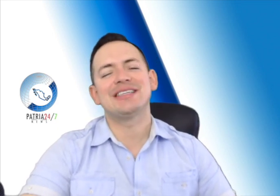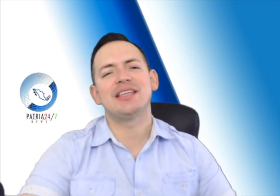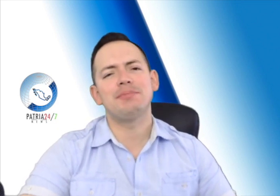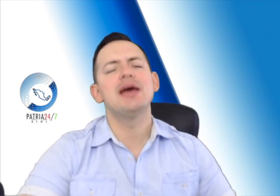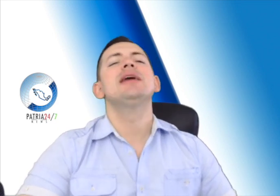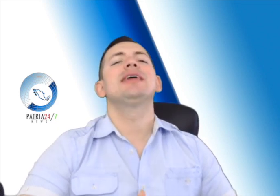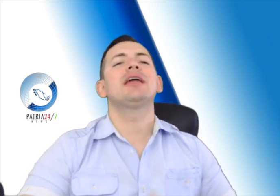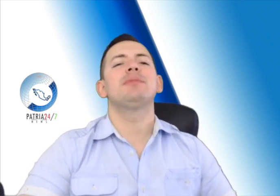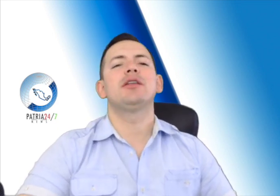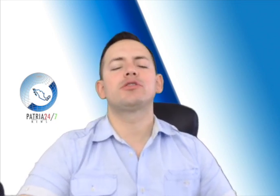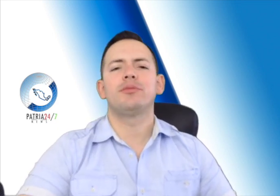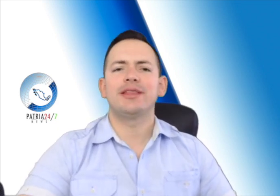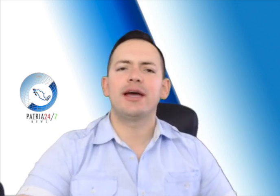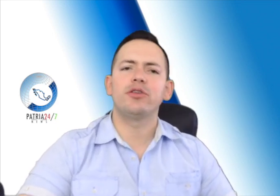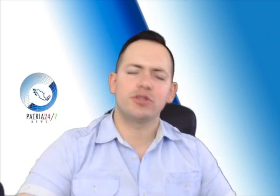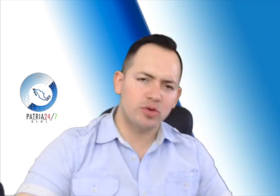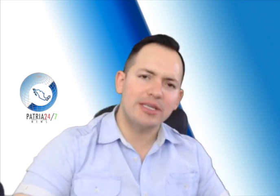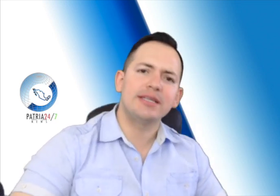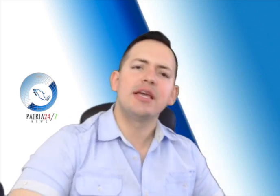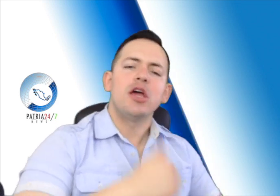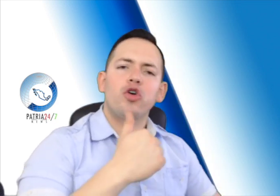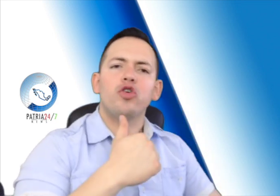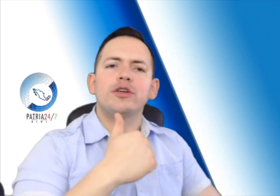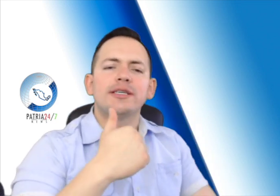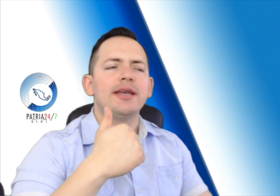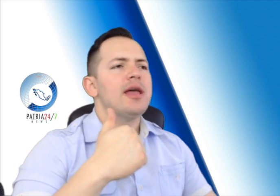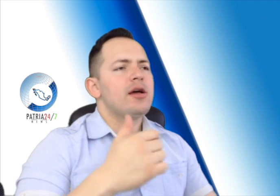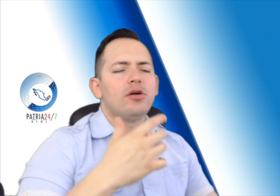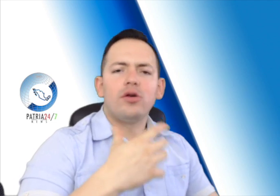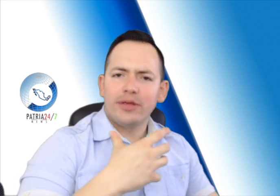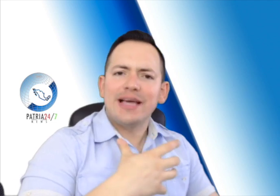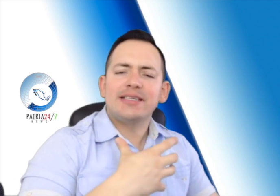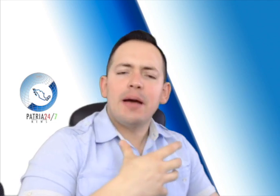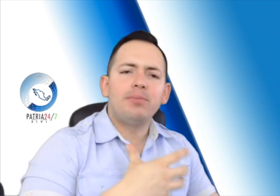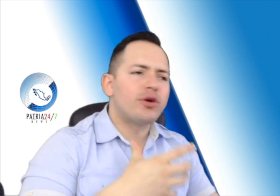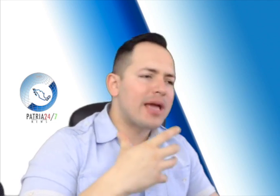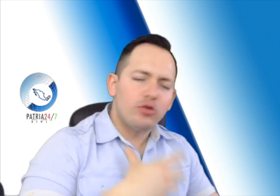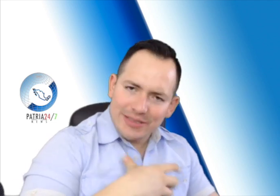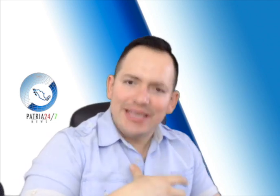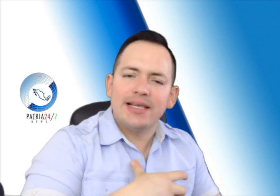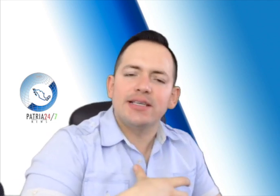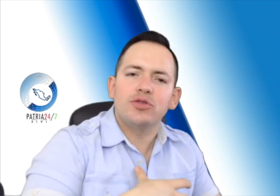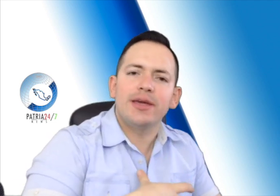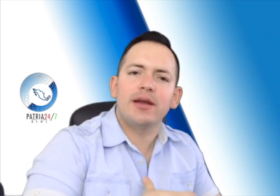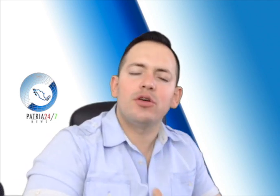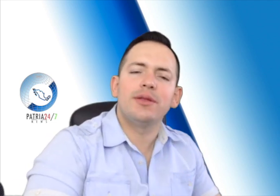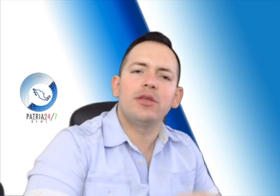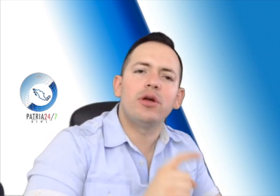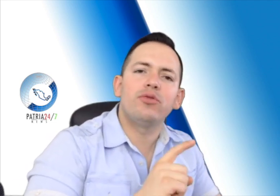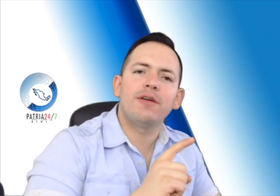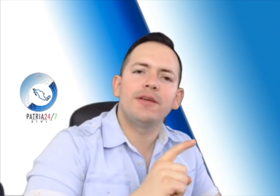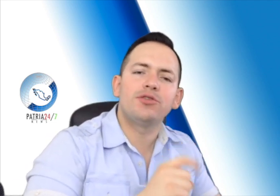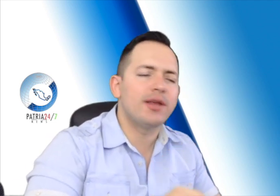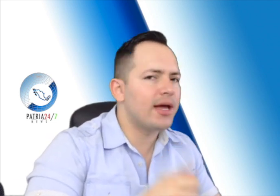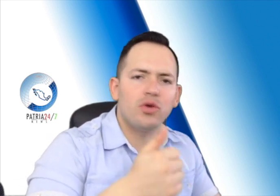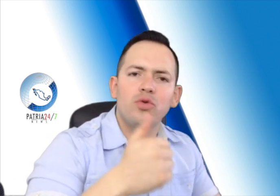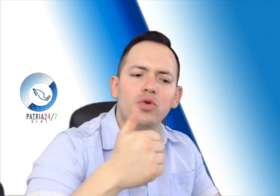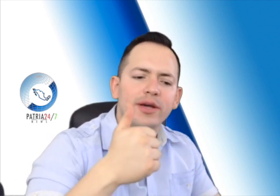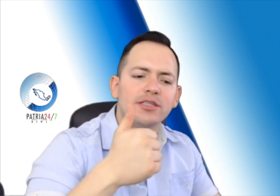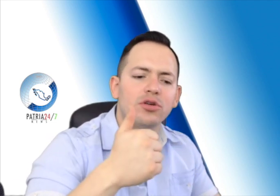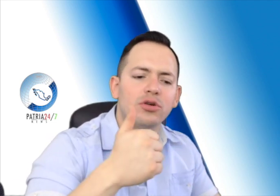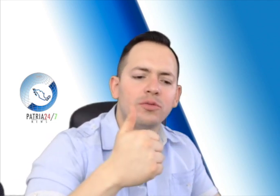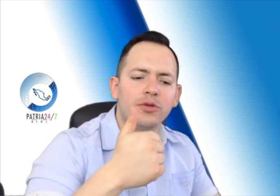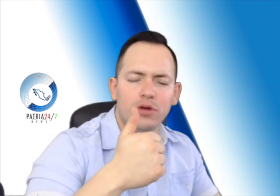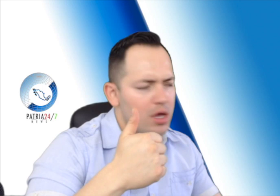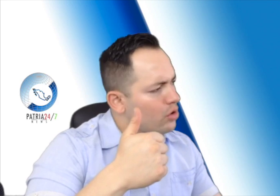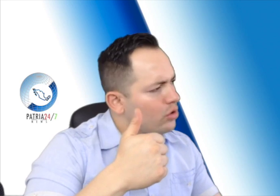sobre este tema. Déjenme en los comentarios si ustedes conocen, o ya sea porque a ustedes les hubieran cometido alguna fechoría, algún